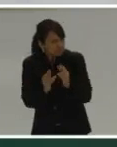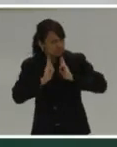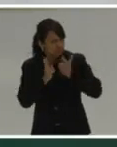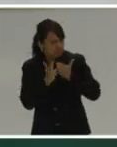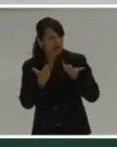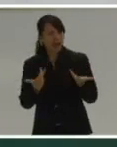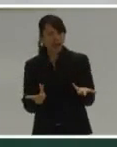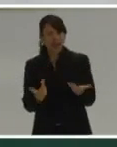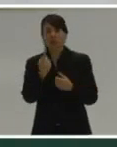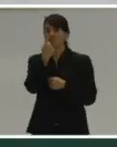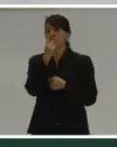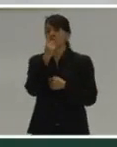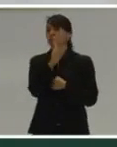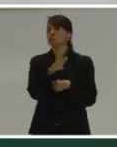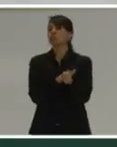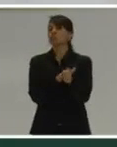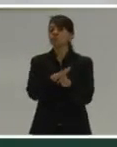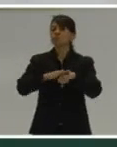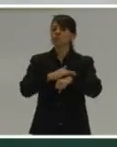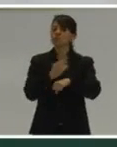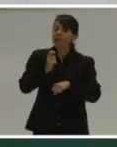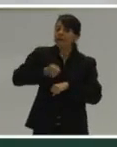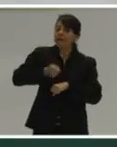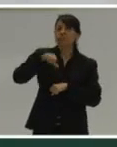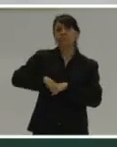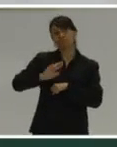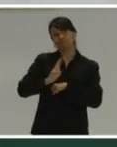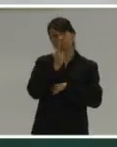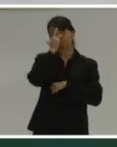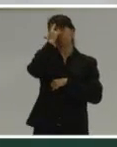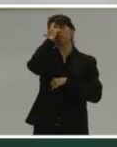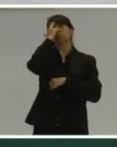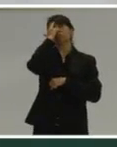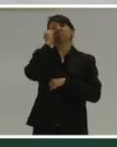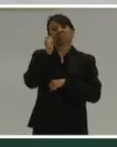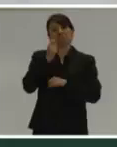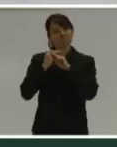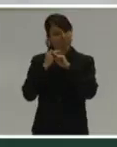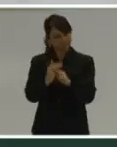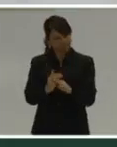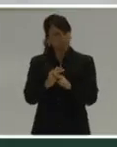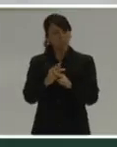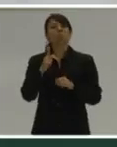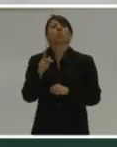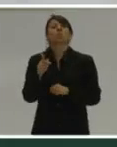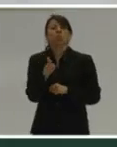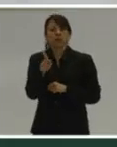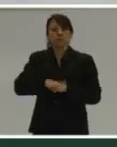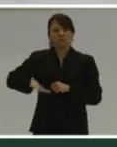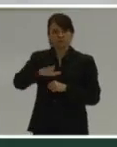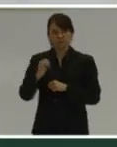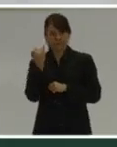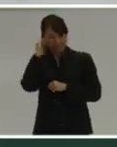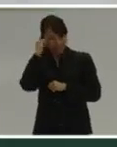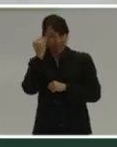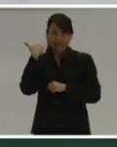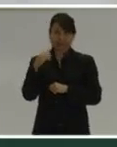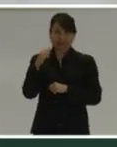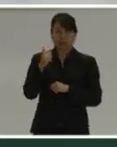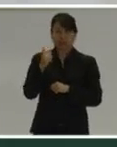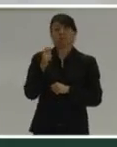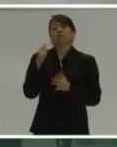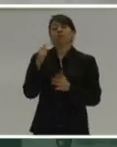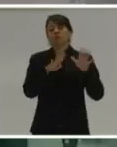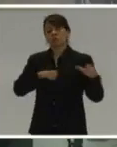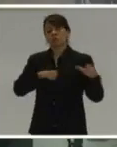del Día Internacional de los Pueblos Indígenas. Un 9 de agosto de 1994, la Asamblea